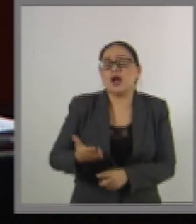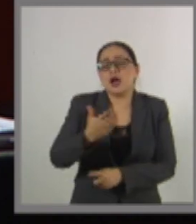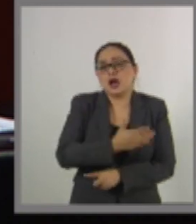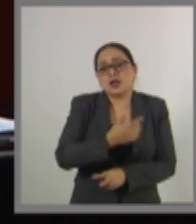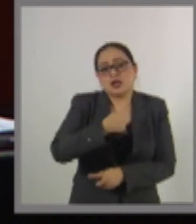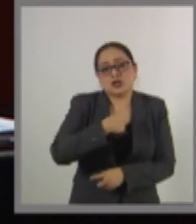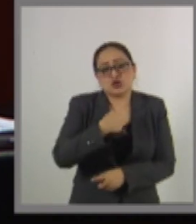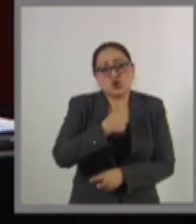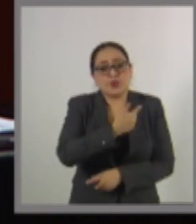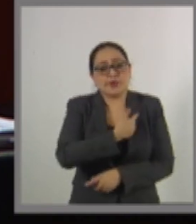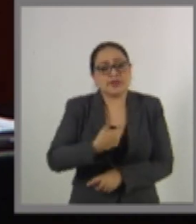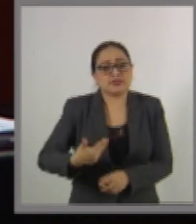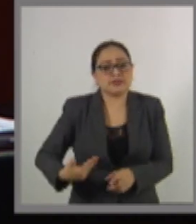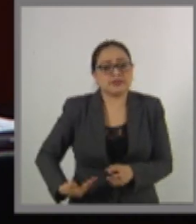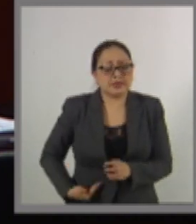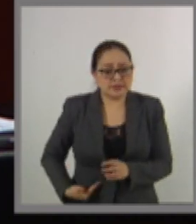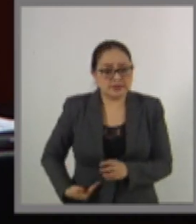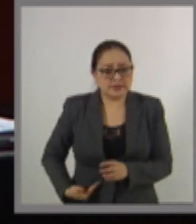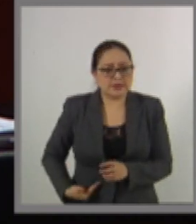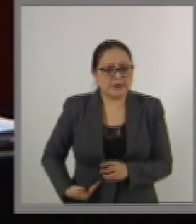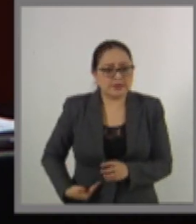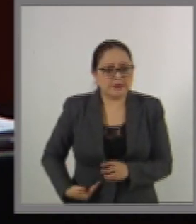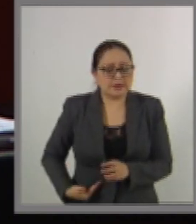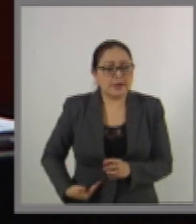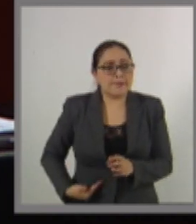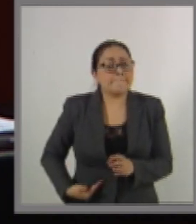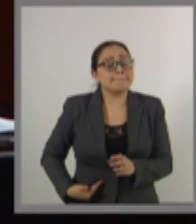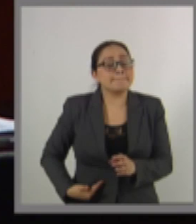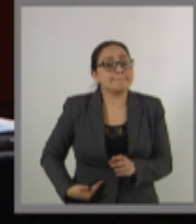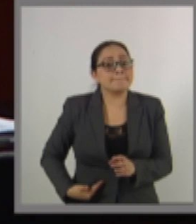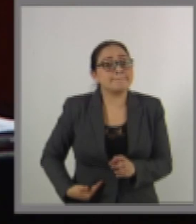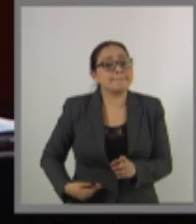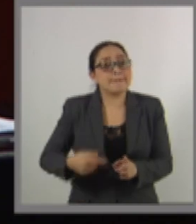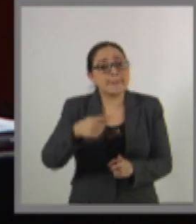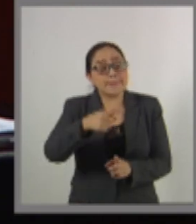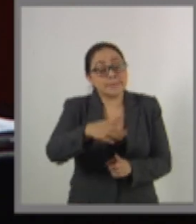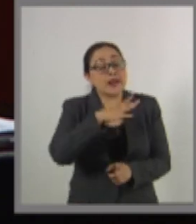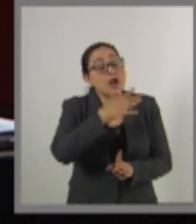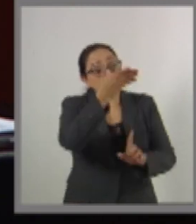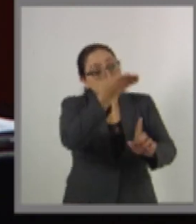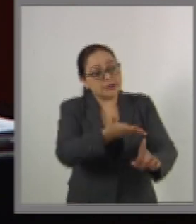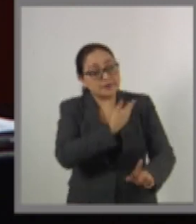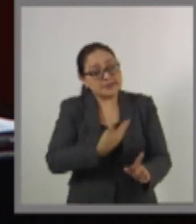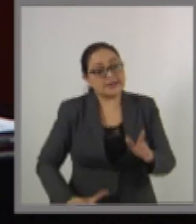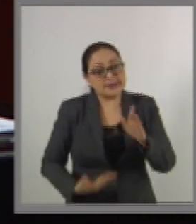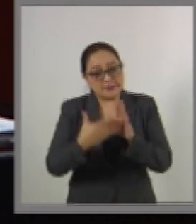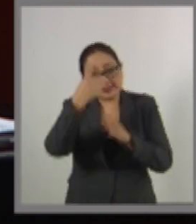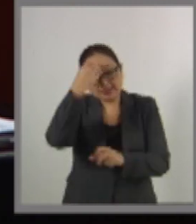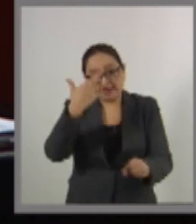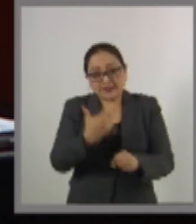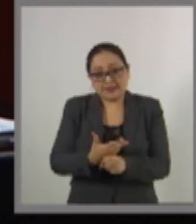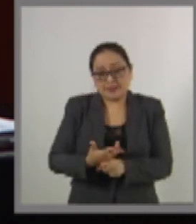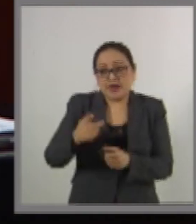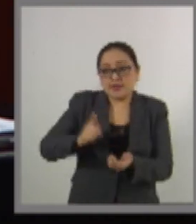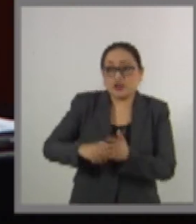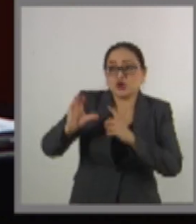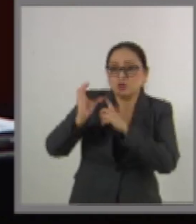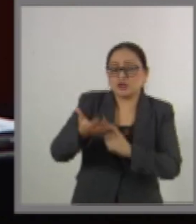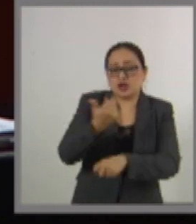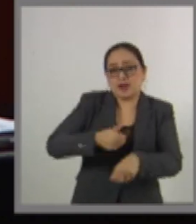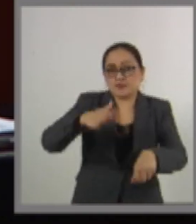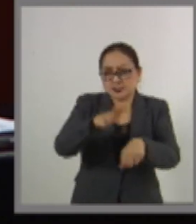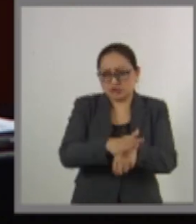que le tocó ser presidente me haya permitido estar al lado suyo en la Comisión de